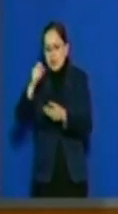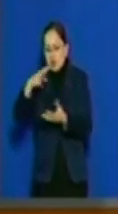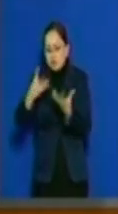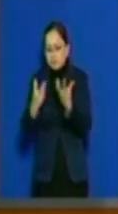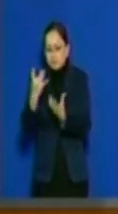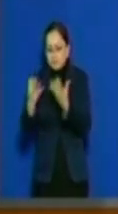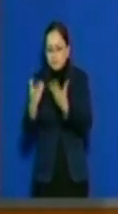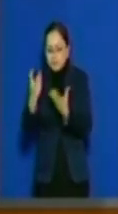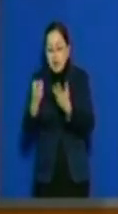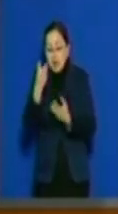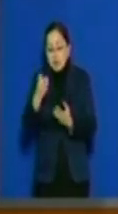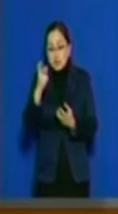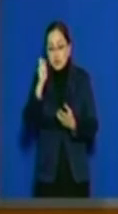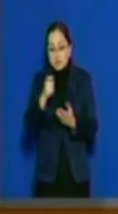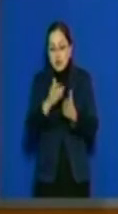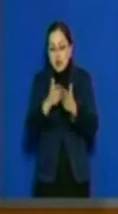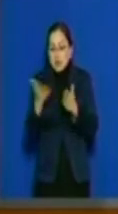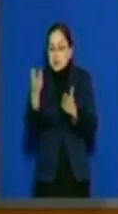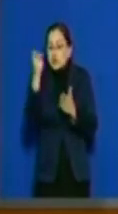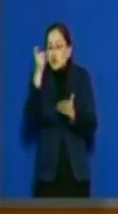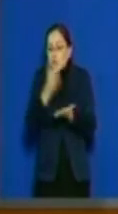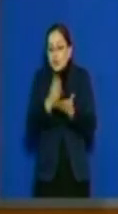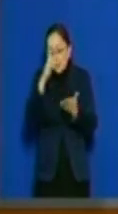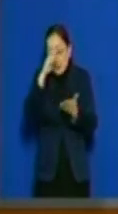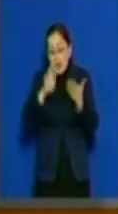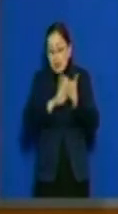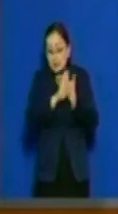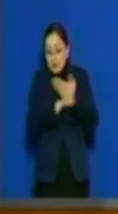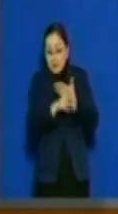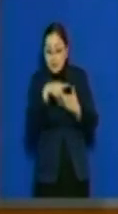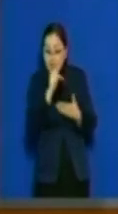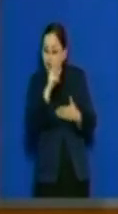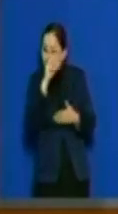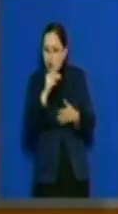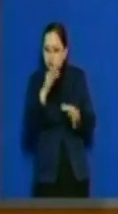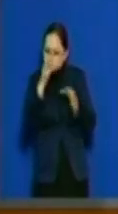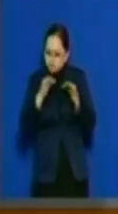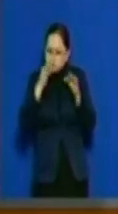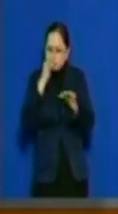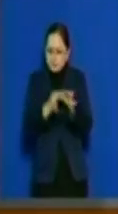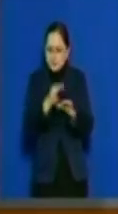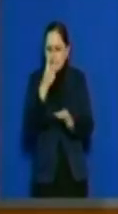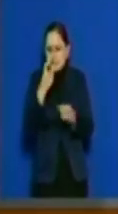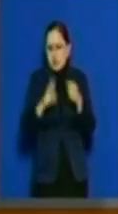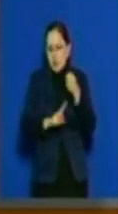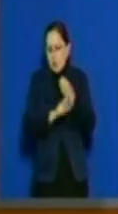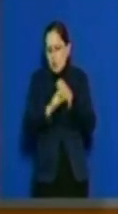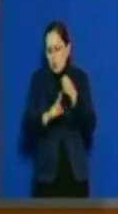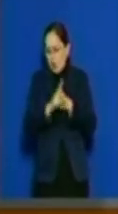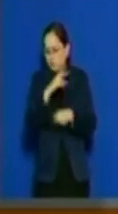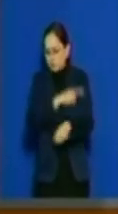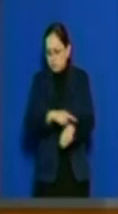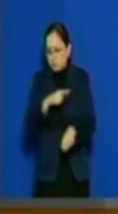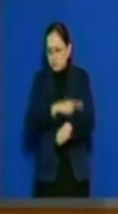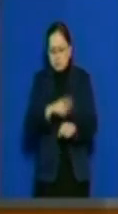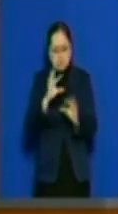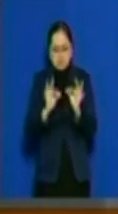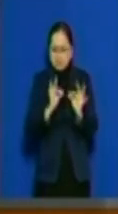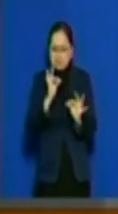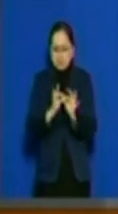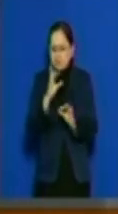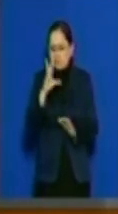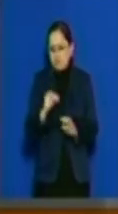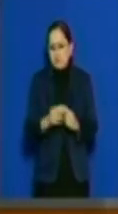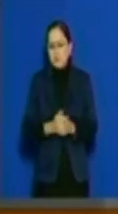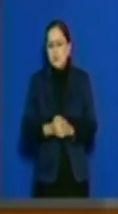debe considerarse preventivo, mas no correctivo, del problema que por sí mismo implica la